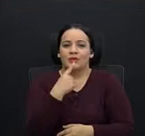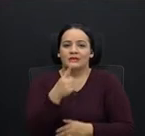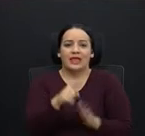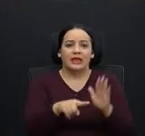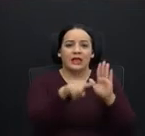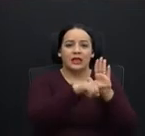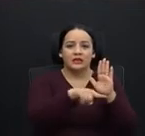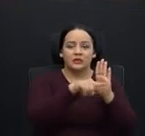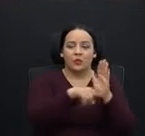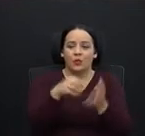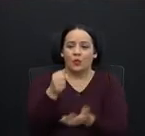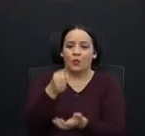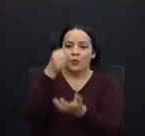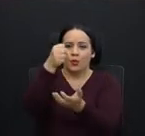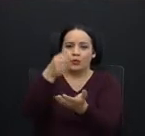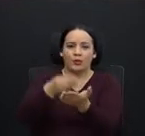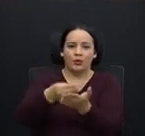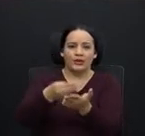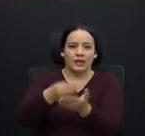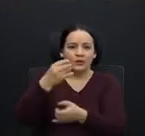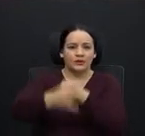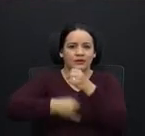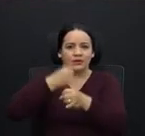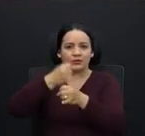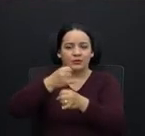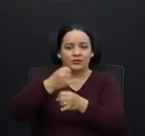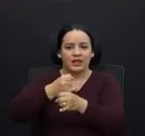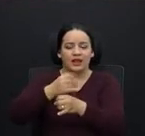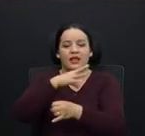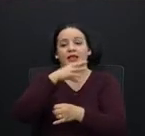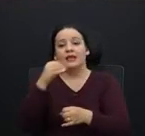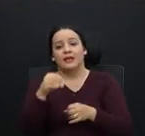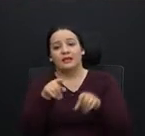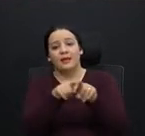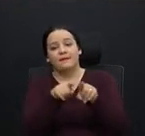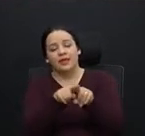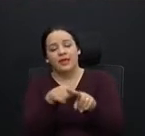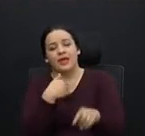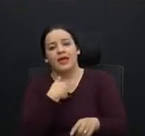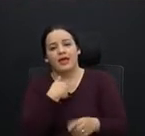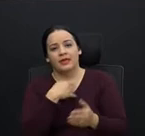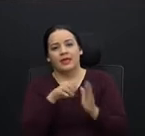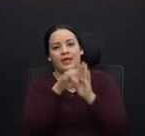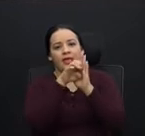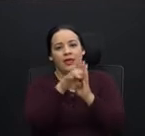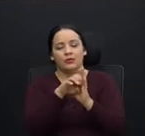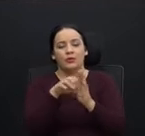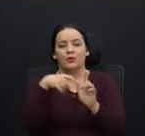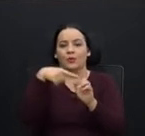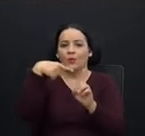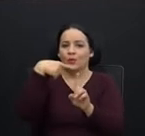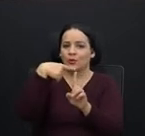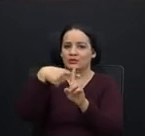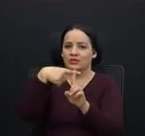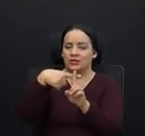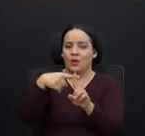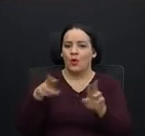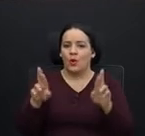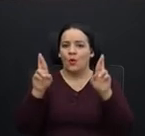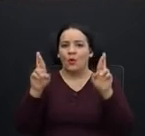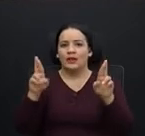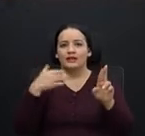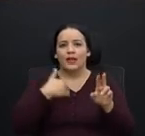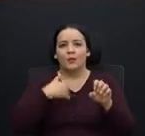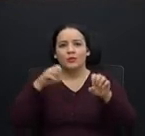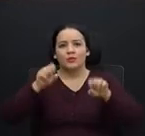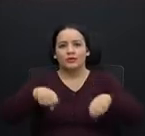negativos del Fondo Monetario Internacional, de las intervenciones, y también hay ejemplos positivos. Ojalá tengamos la capacidad de